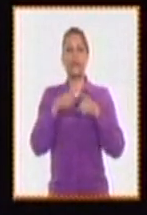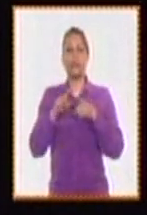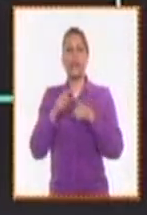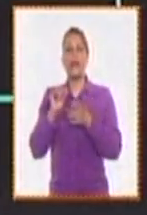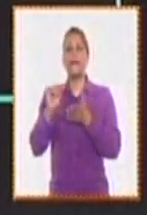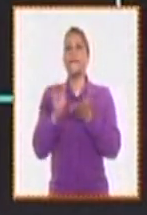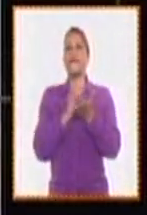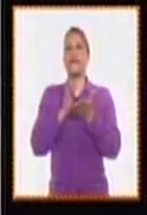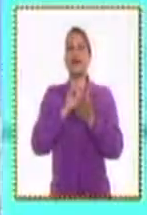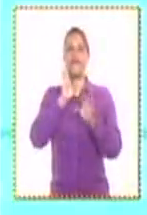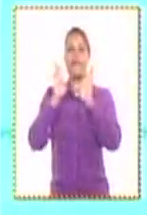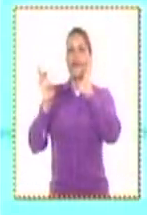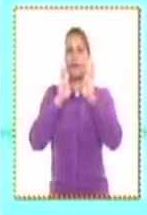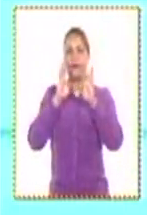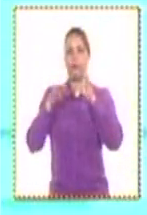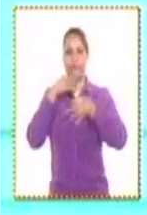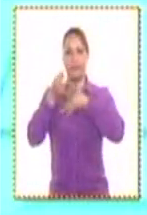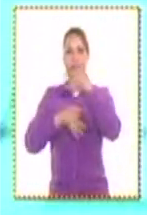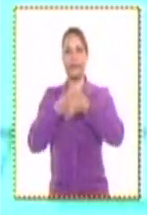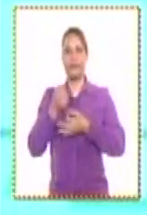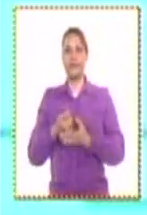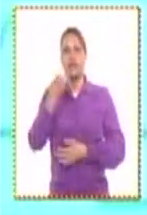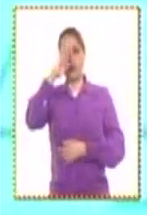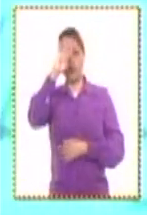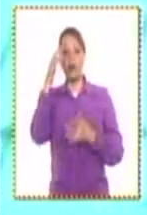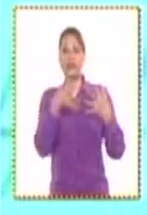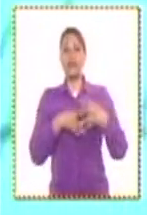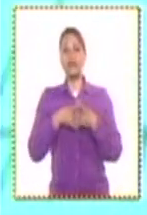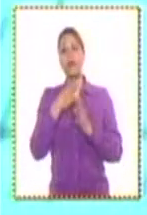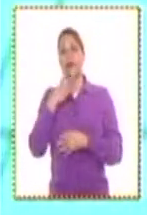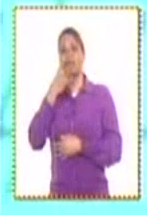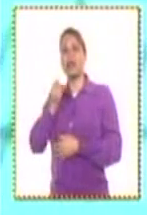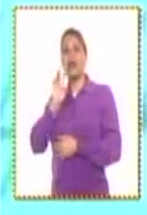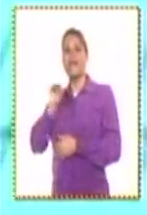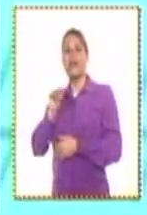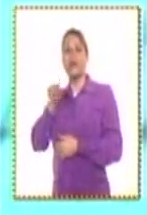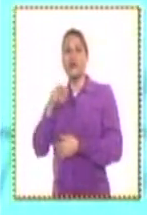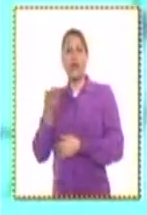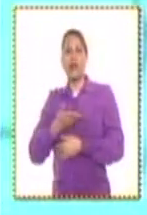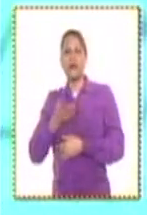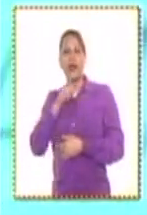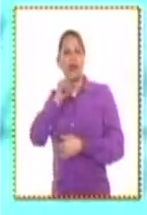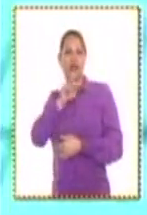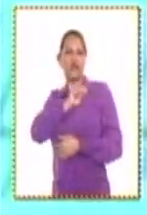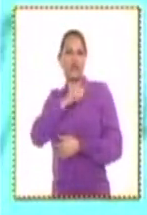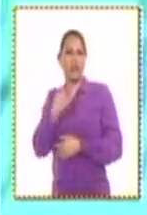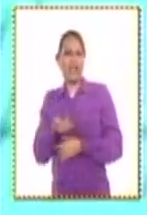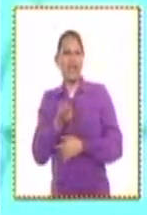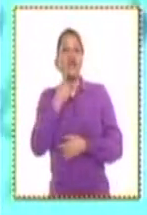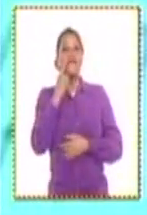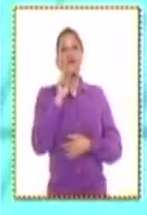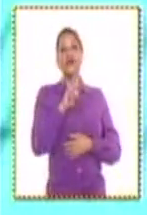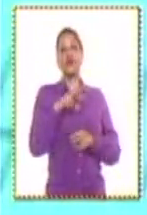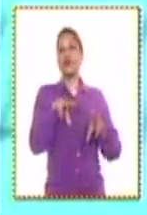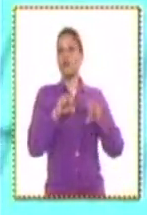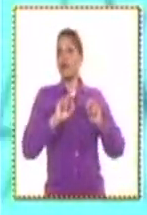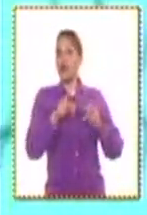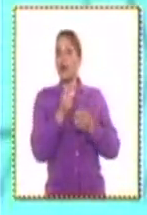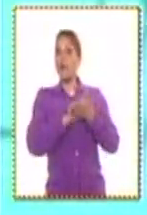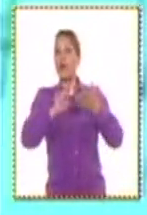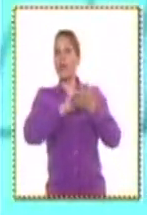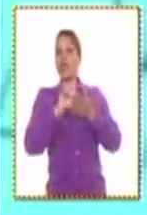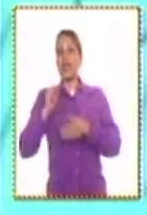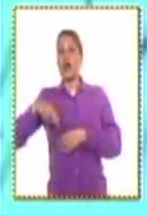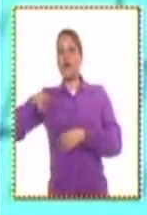de Facebook. Güey, Estados Unidos, me gustaría hablar contigo rapidísimo. ¿Ahora qué quieres, Altamuros? Es que mira, nuevamente vamos a votar en la ONU para